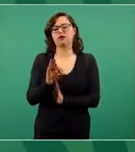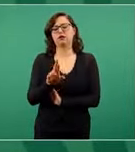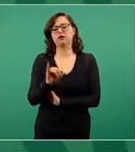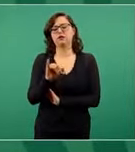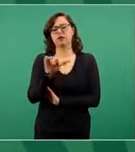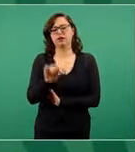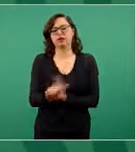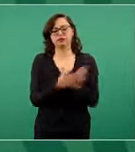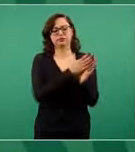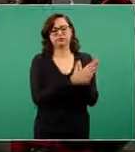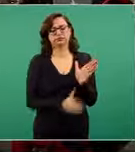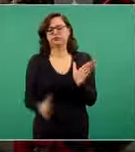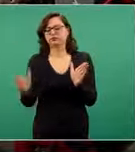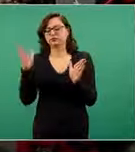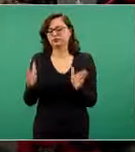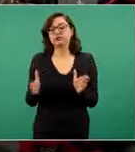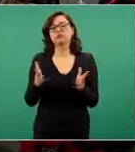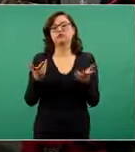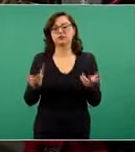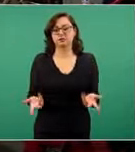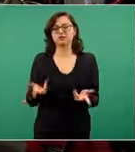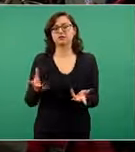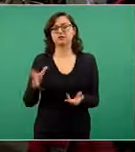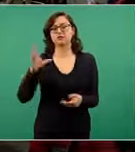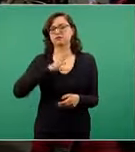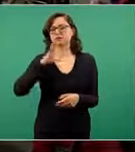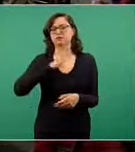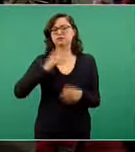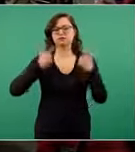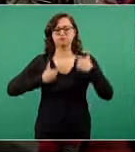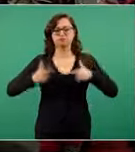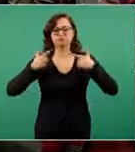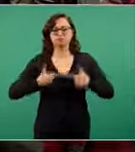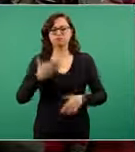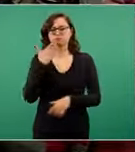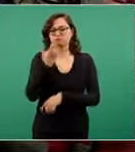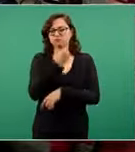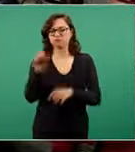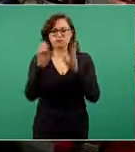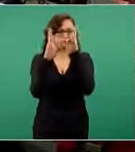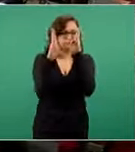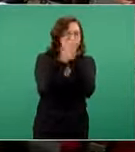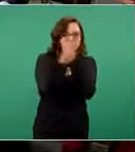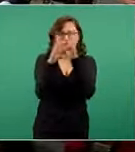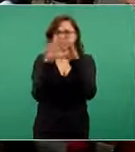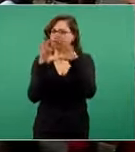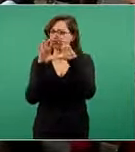pues habían agentes y había espionaje en todo el mundo.